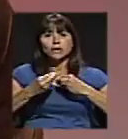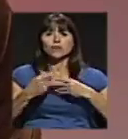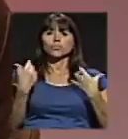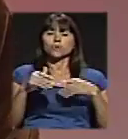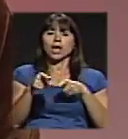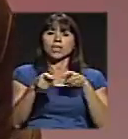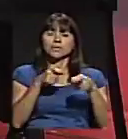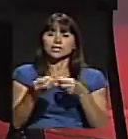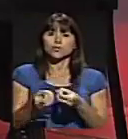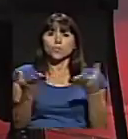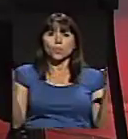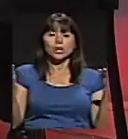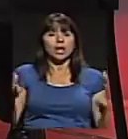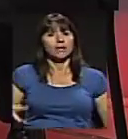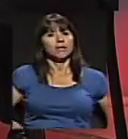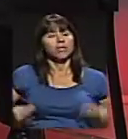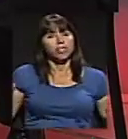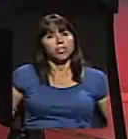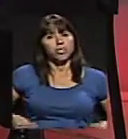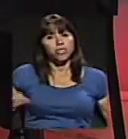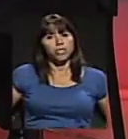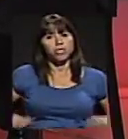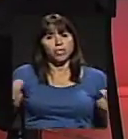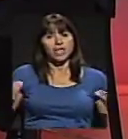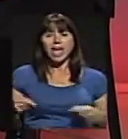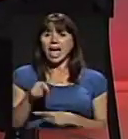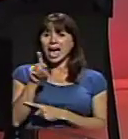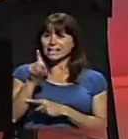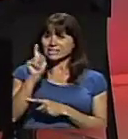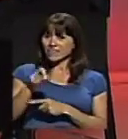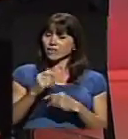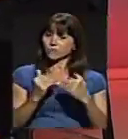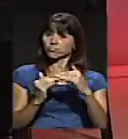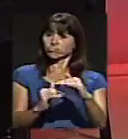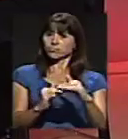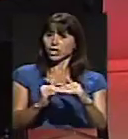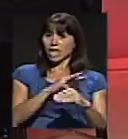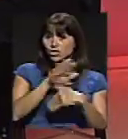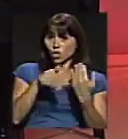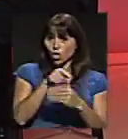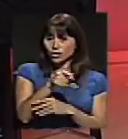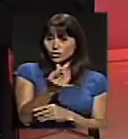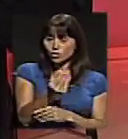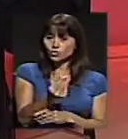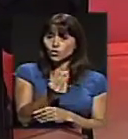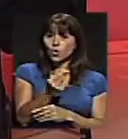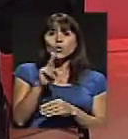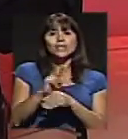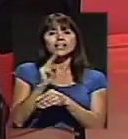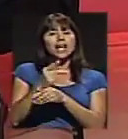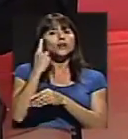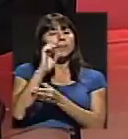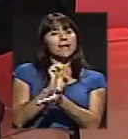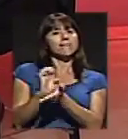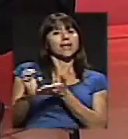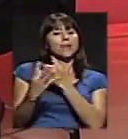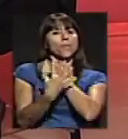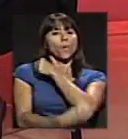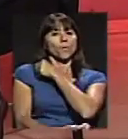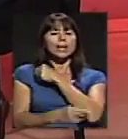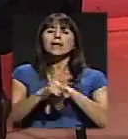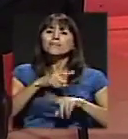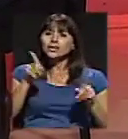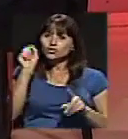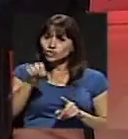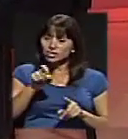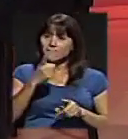administración pública. Ahí se debería recortar y destinar todos esos recursos al combate a la pobreza. Pero sí, hace falta una reforma fiscal. Nosotros